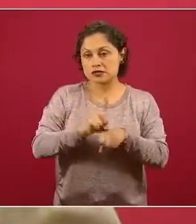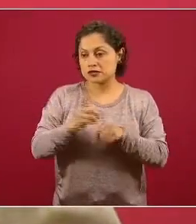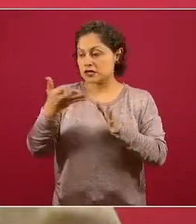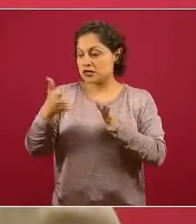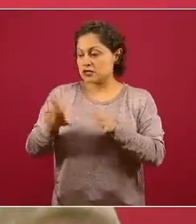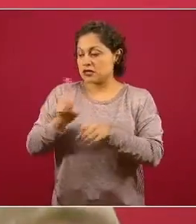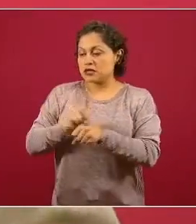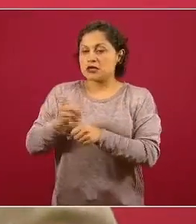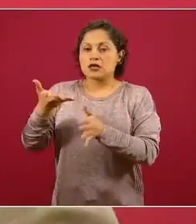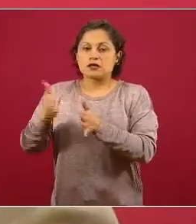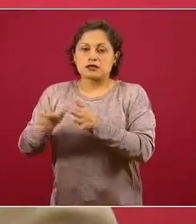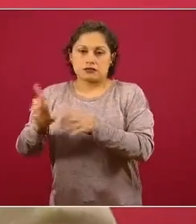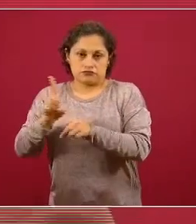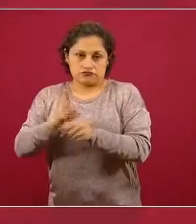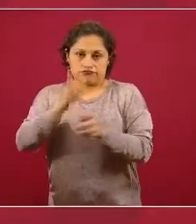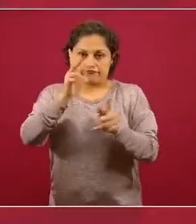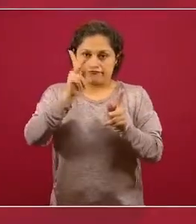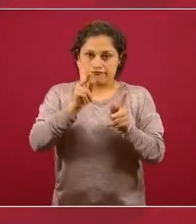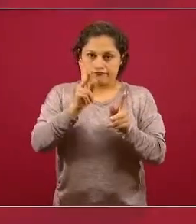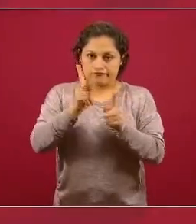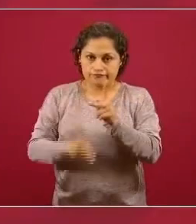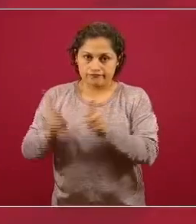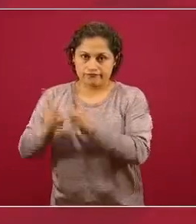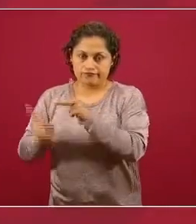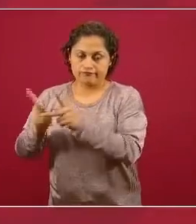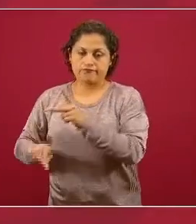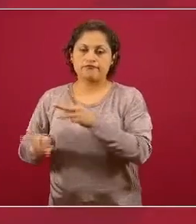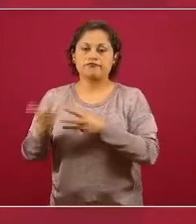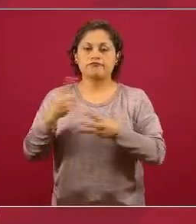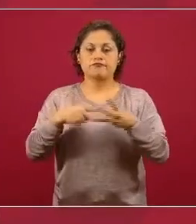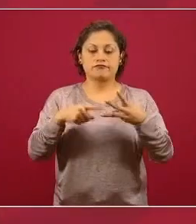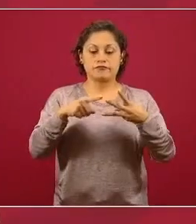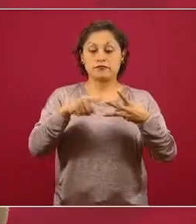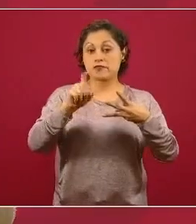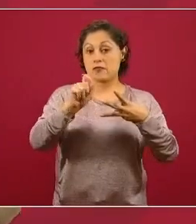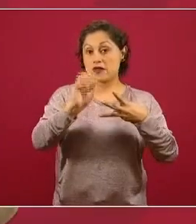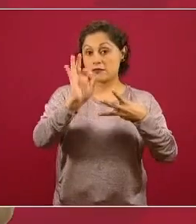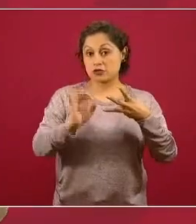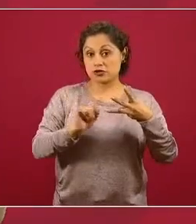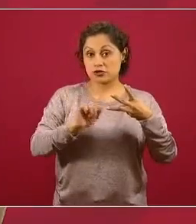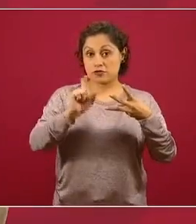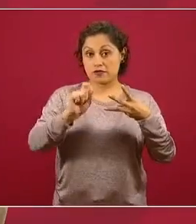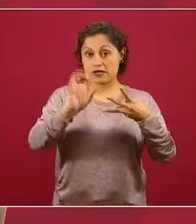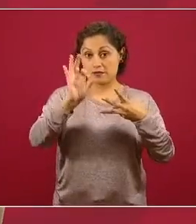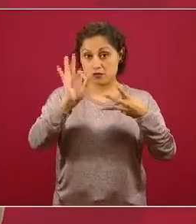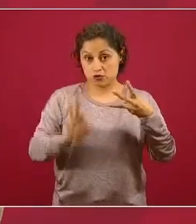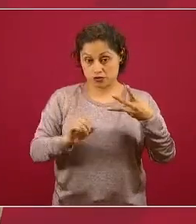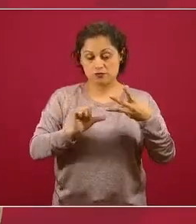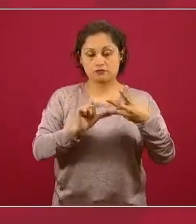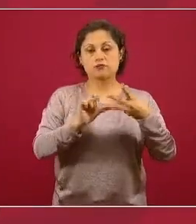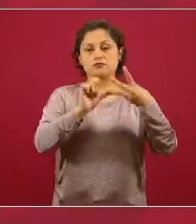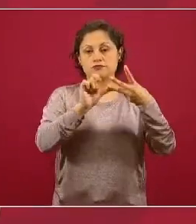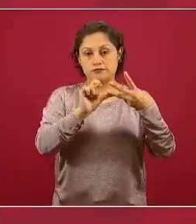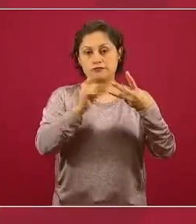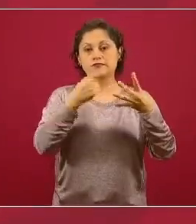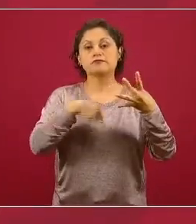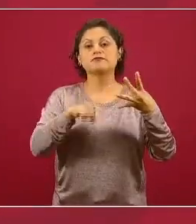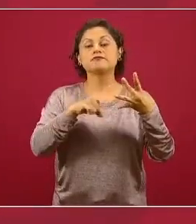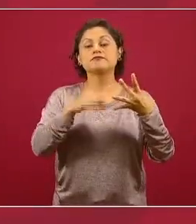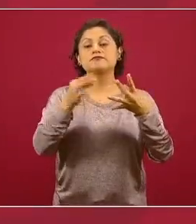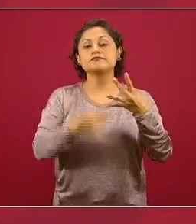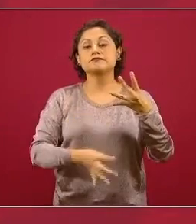Y tercero, y estos tienen un peso específico de 20% cada uno de ellos. Y luego tenemos un indicador que es